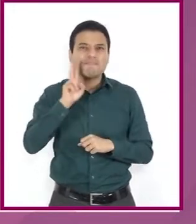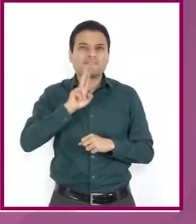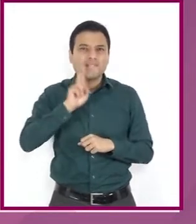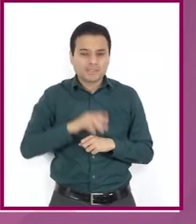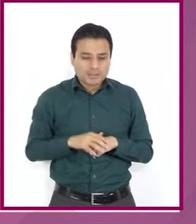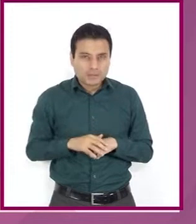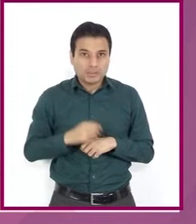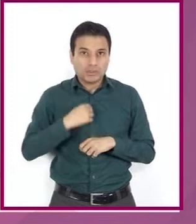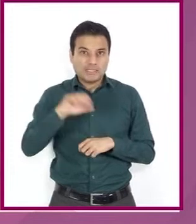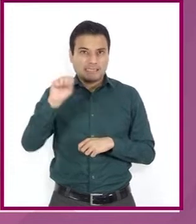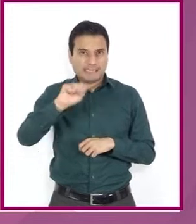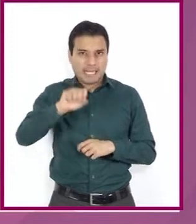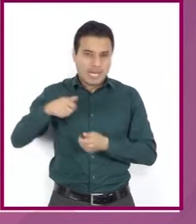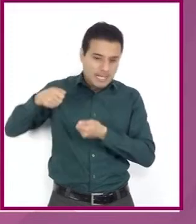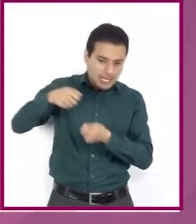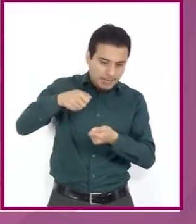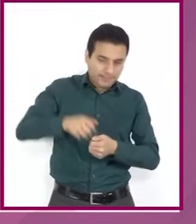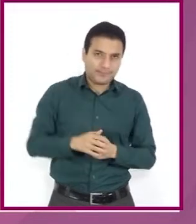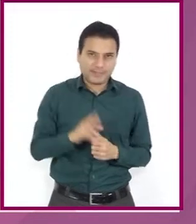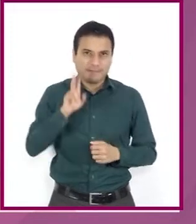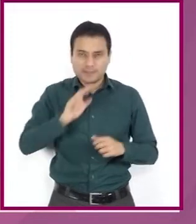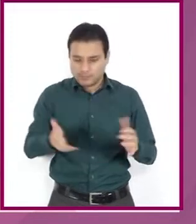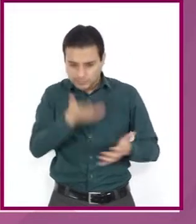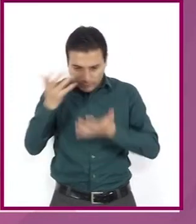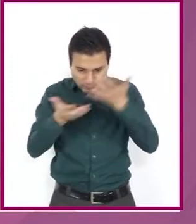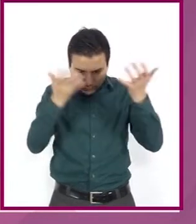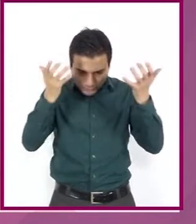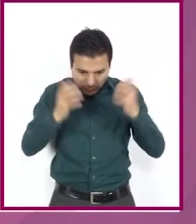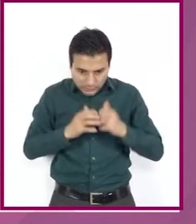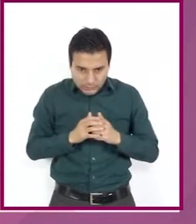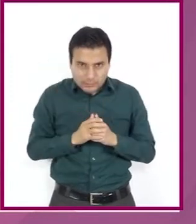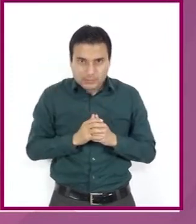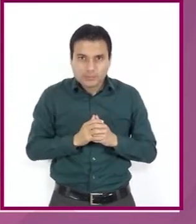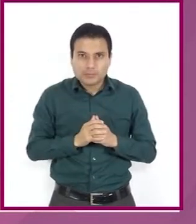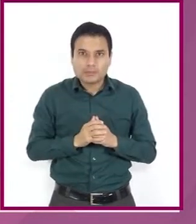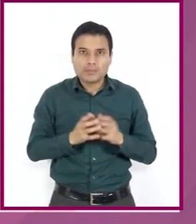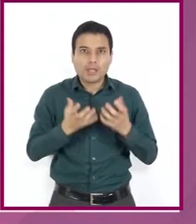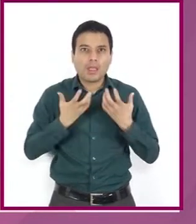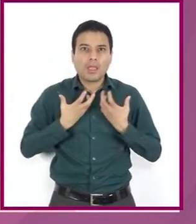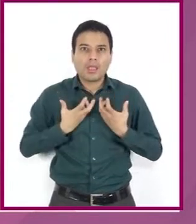pero jamás imaginó encontrarse con tal escena.